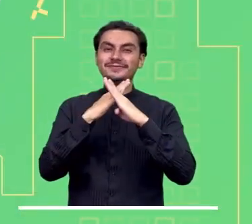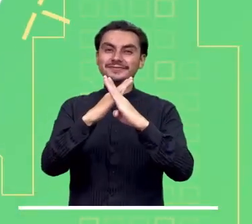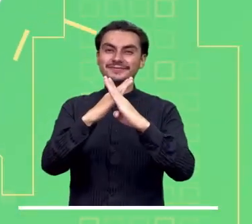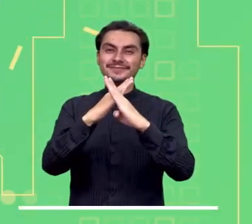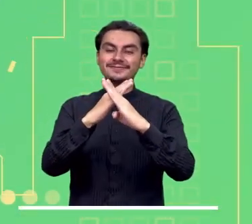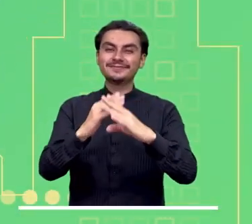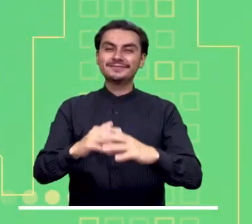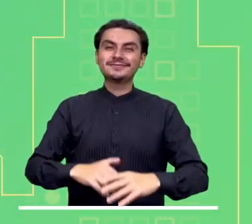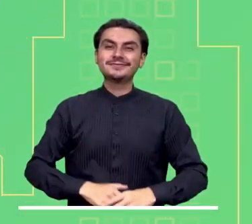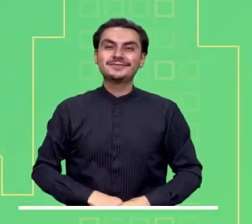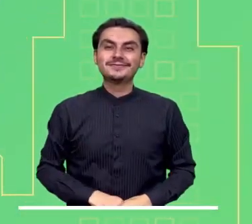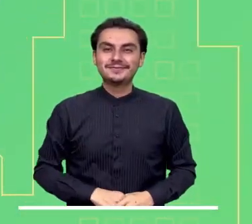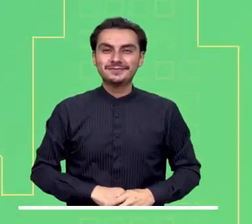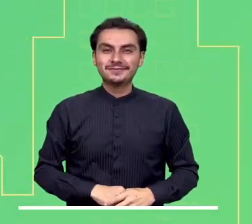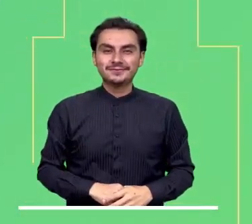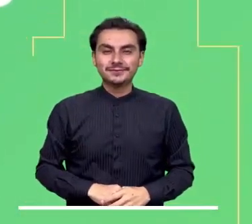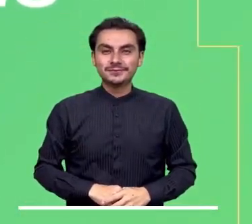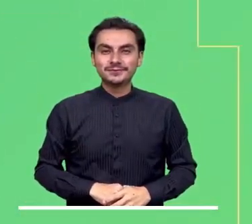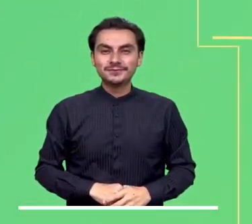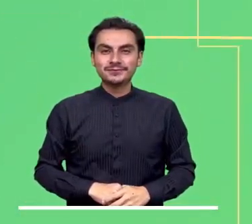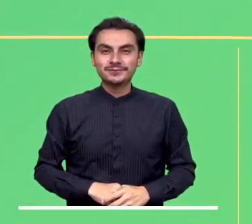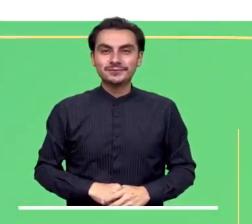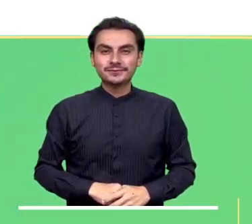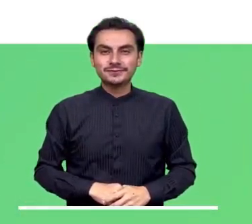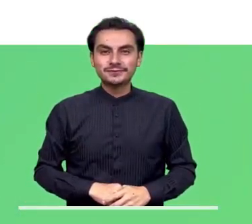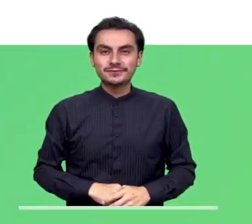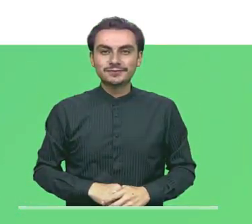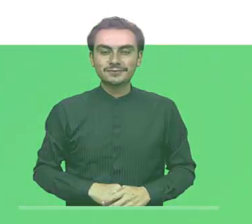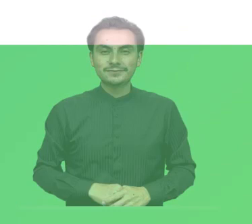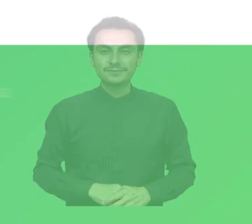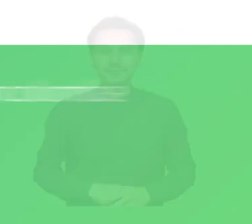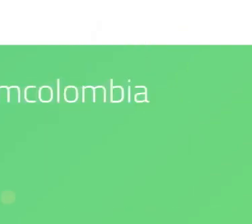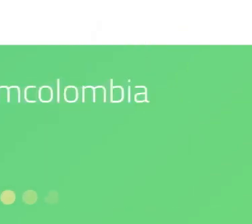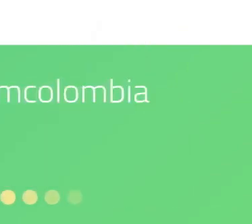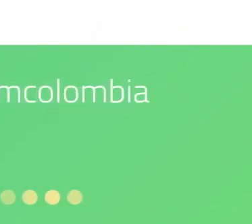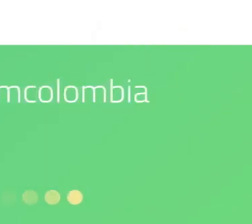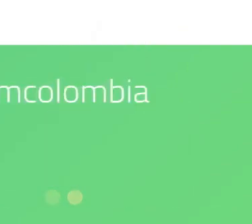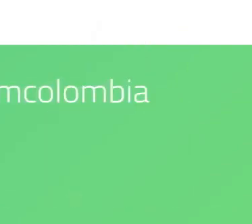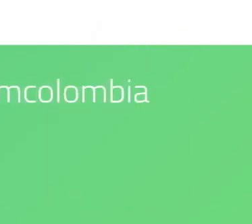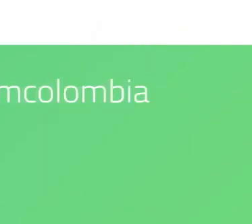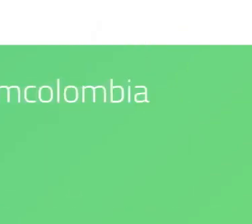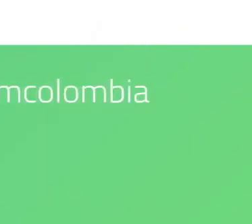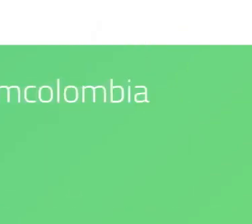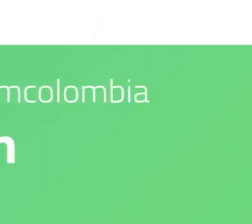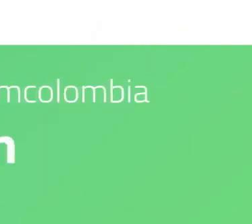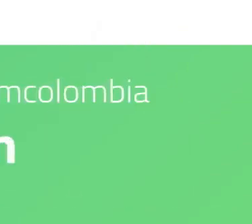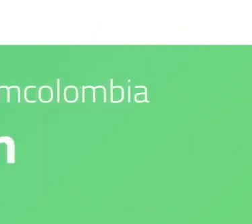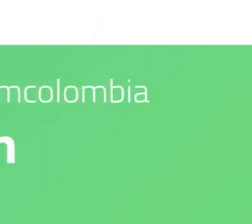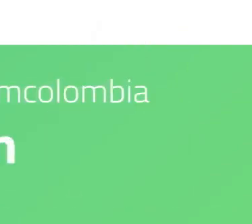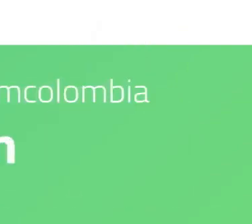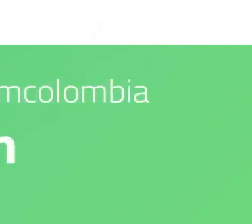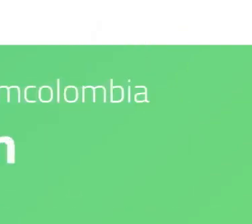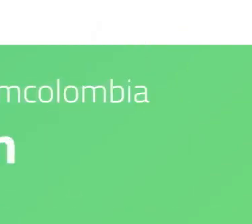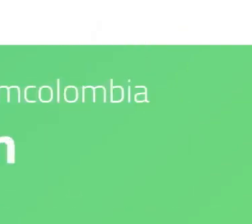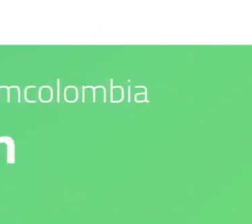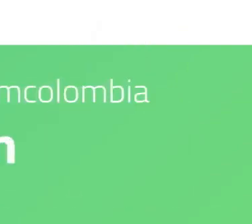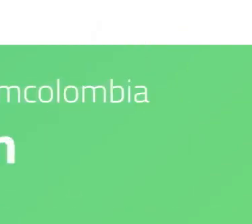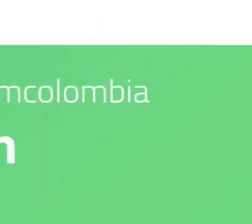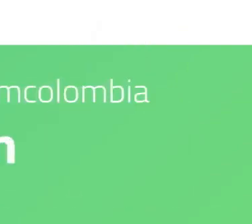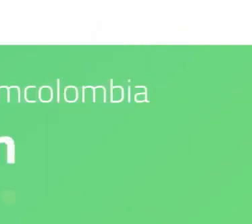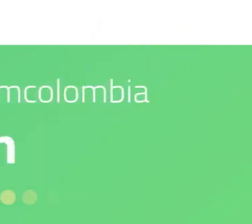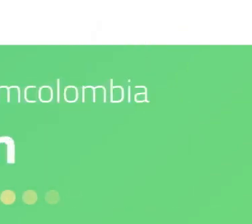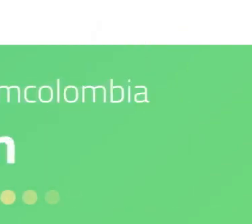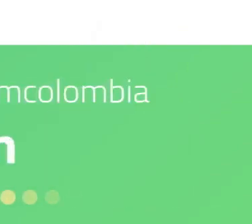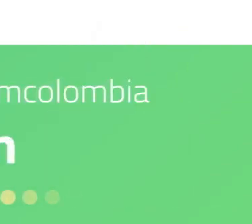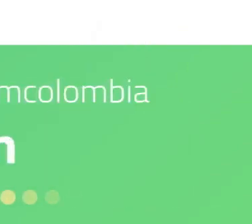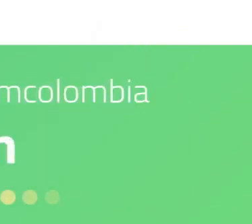Síguenos en nuestras redes sociales. Nuestro compromiso es con el medio ambiente. IDEAM es confianza y prevención.